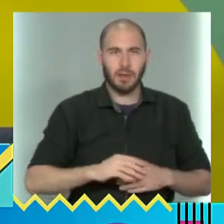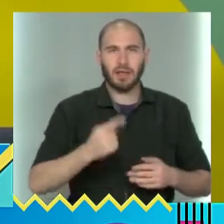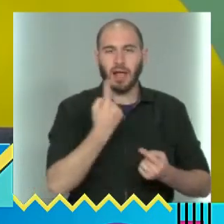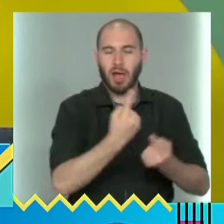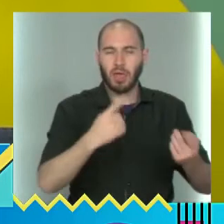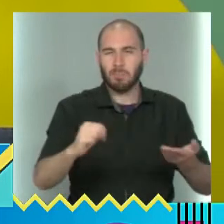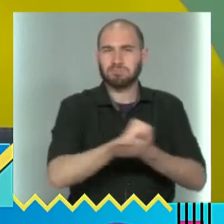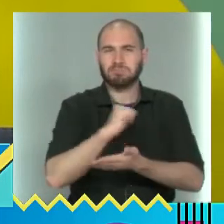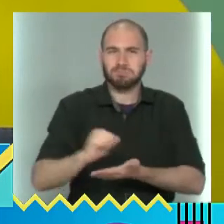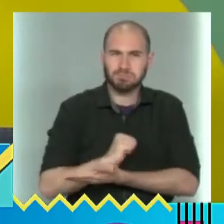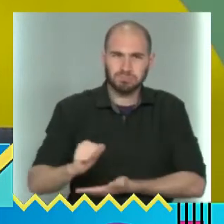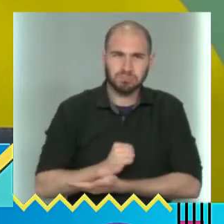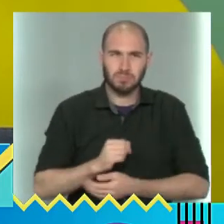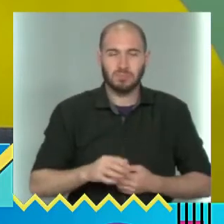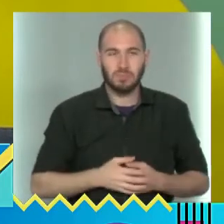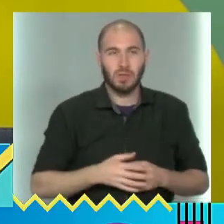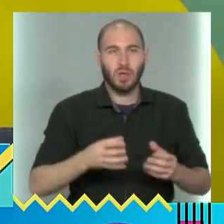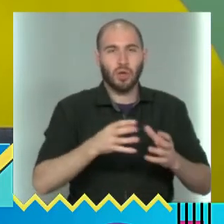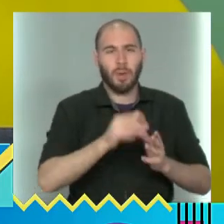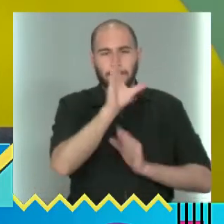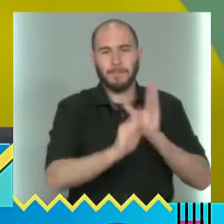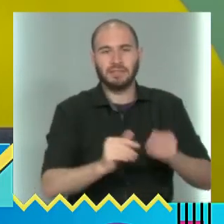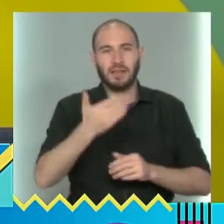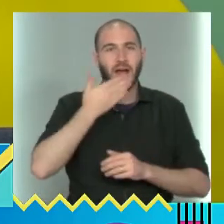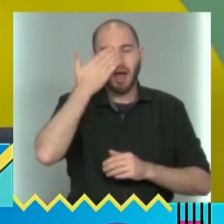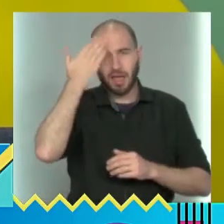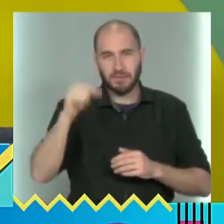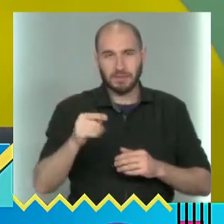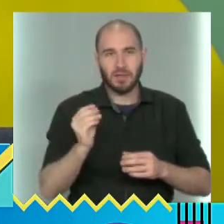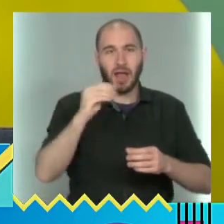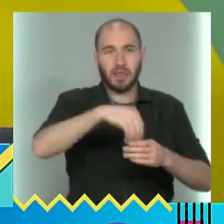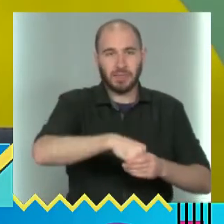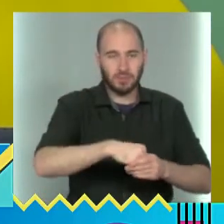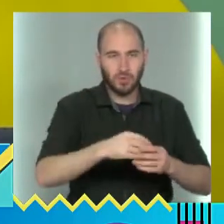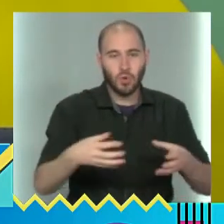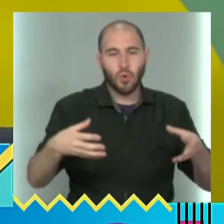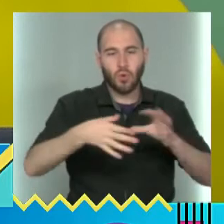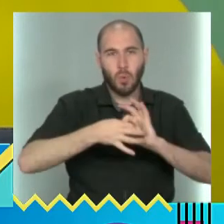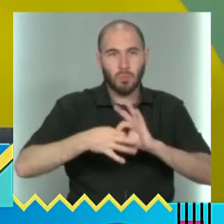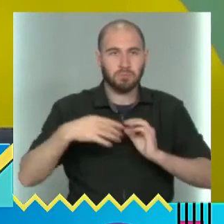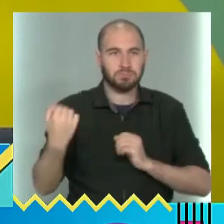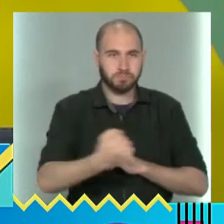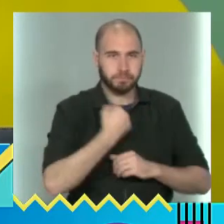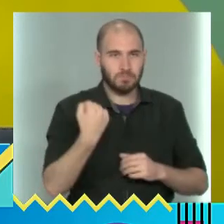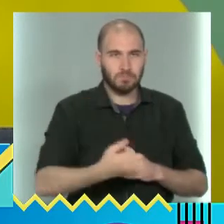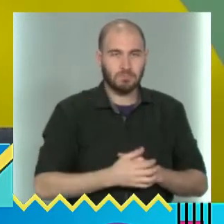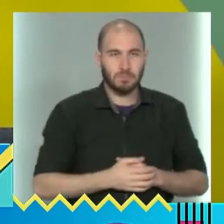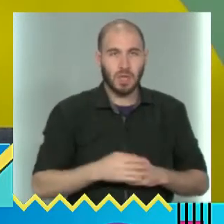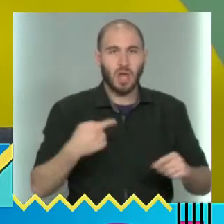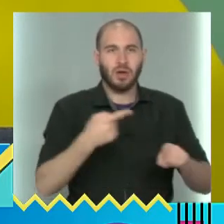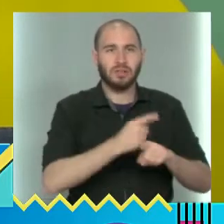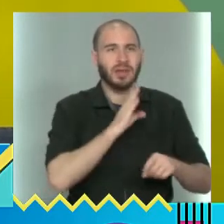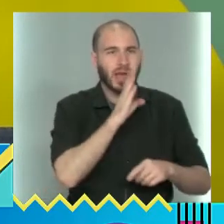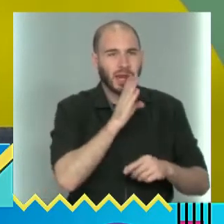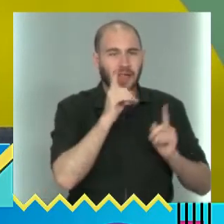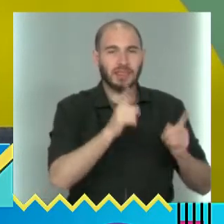uno el concierto de los grandes países árabes que componían un eje muy importante en contra de Israel